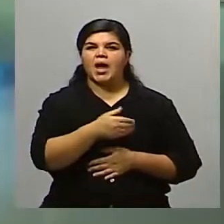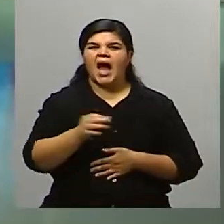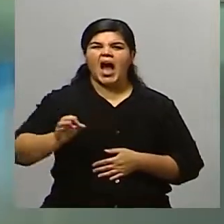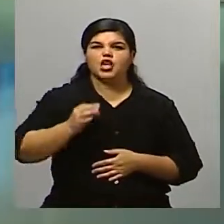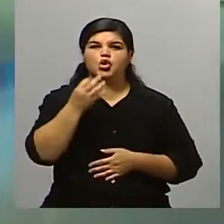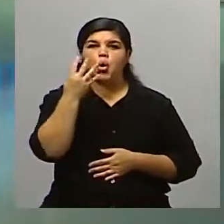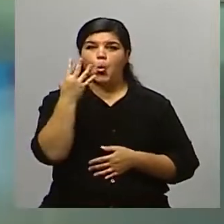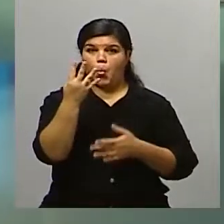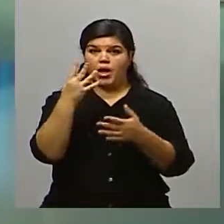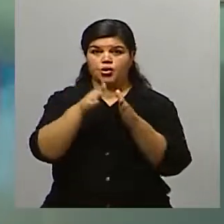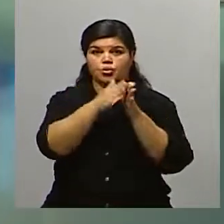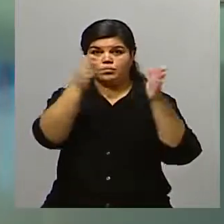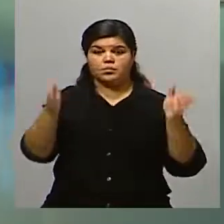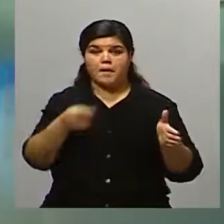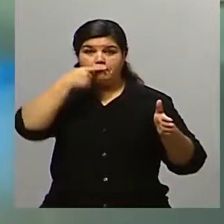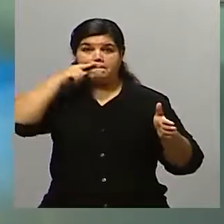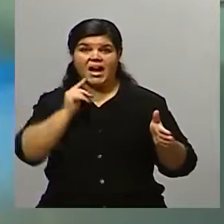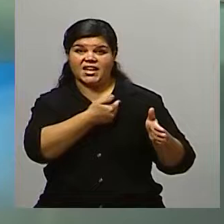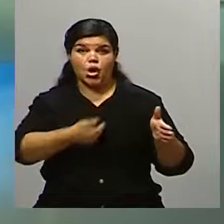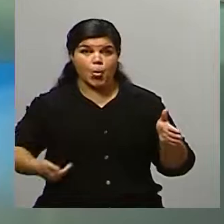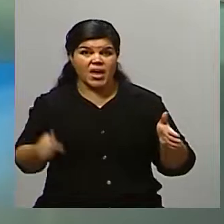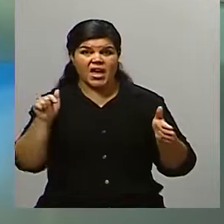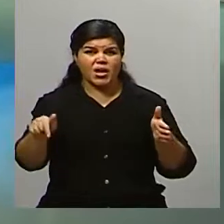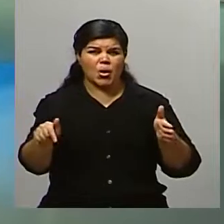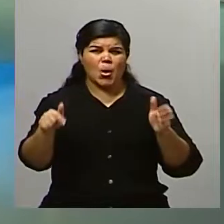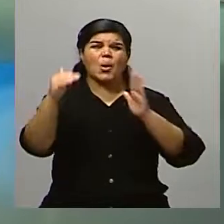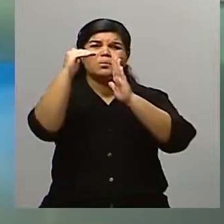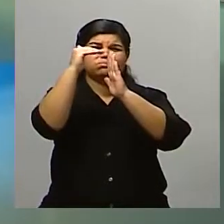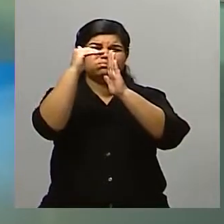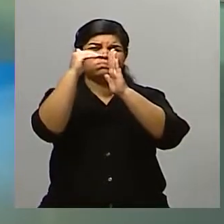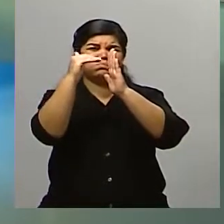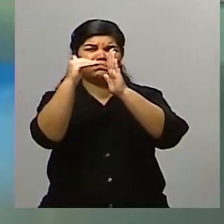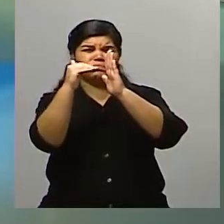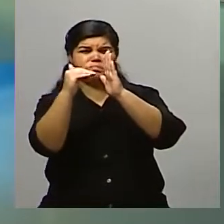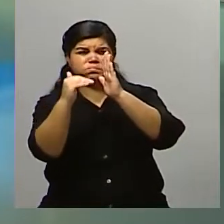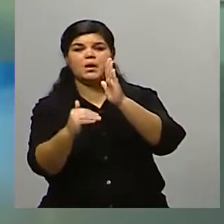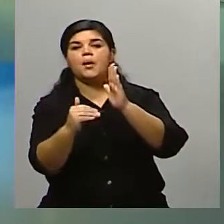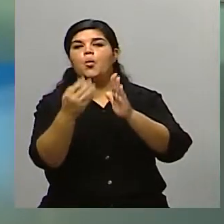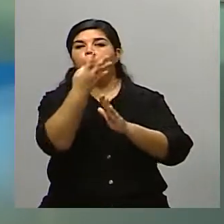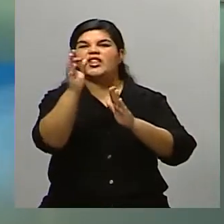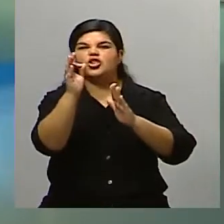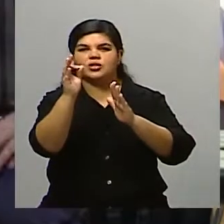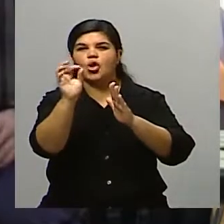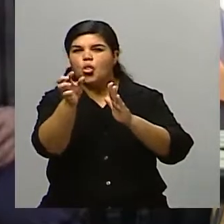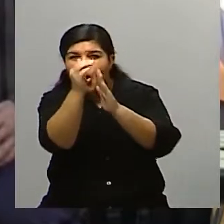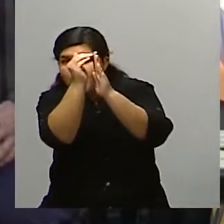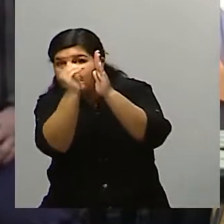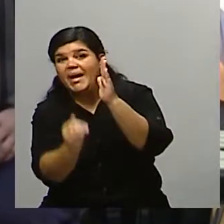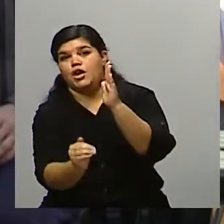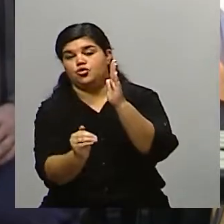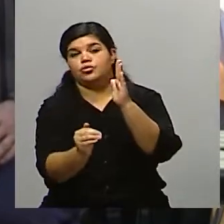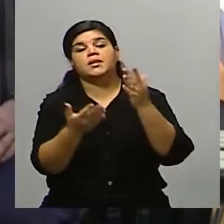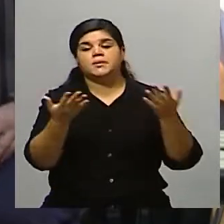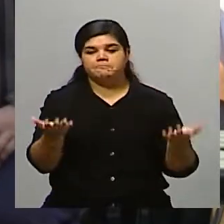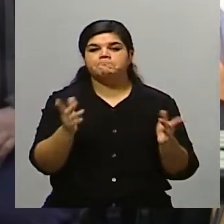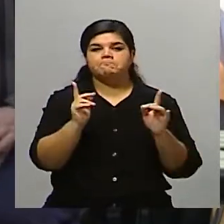del gobierno de Mauricio Macri. No tuvo una caída tan importante con respecto al nivel de cobertura previsional porque ellos tuvieron un